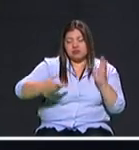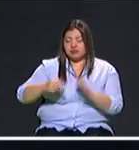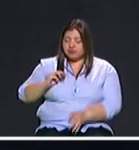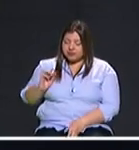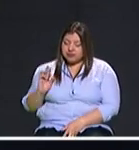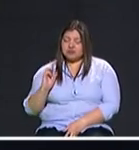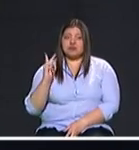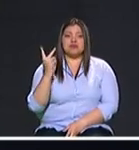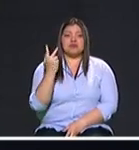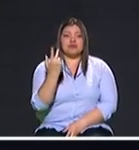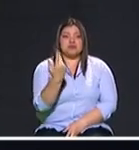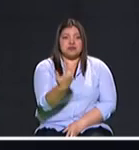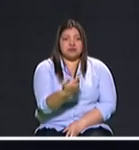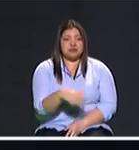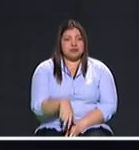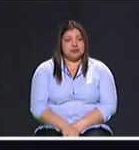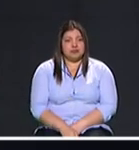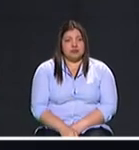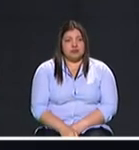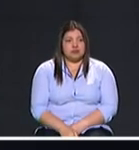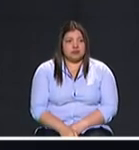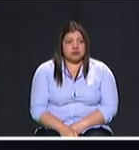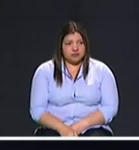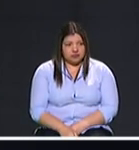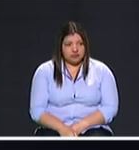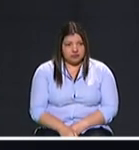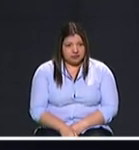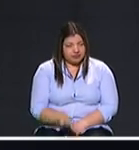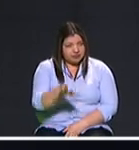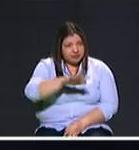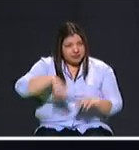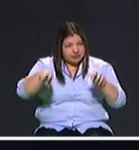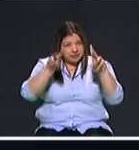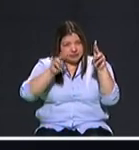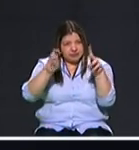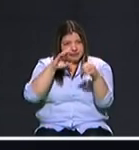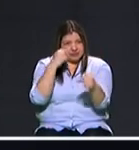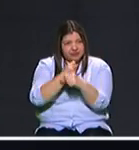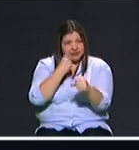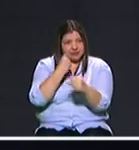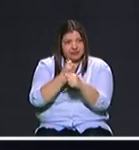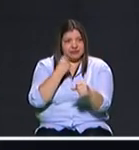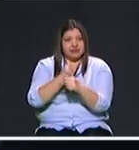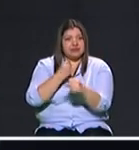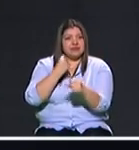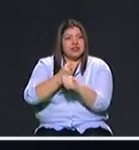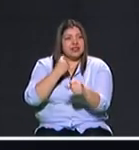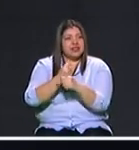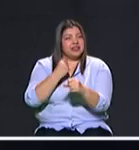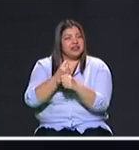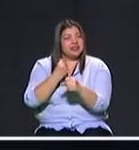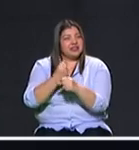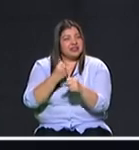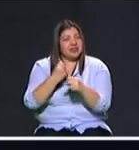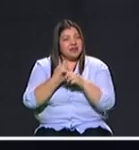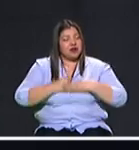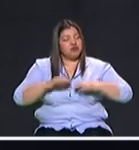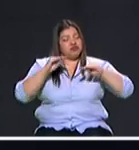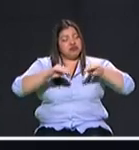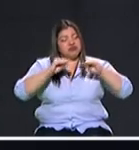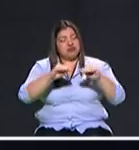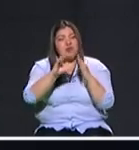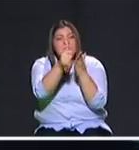en la feria de ganados y en cuanto a empleo tenemos un proyecto de empleo social de emergencia que es continuar el programa parceros